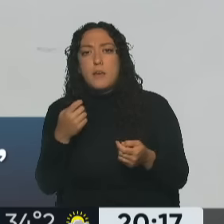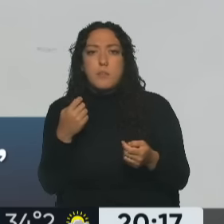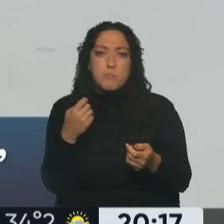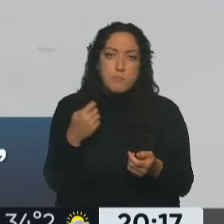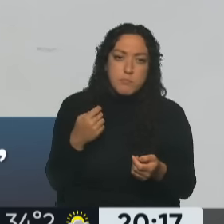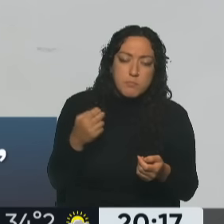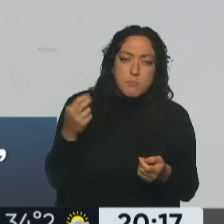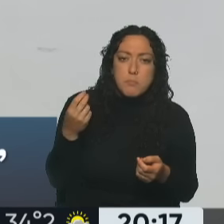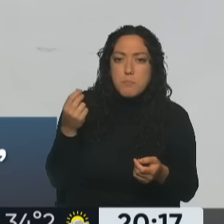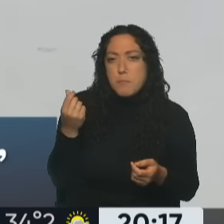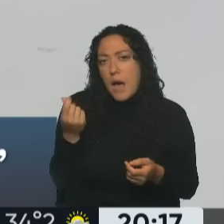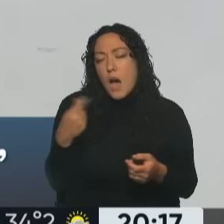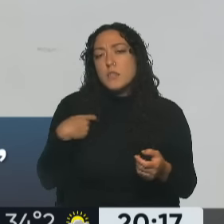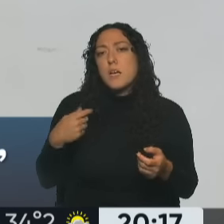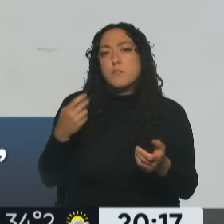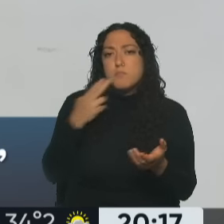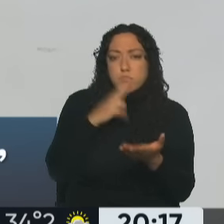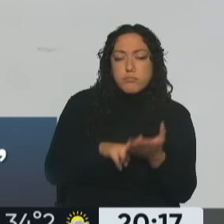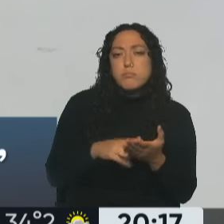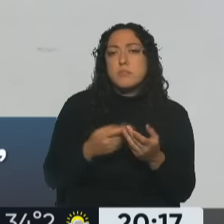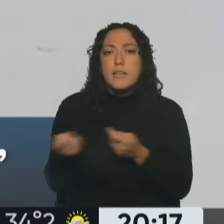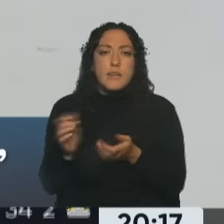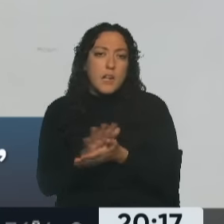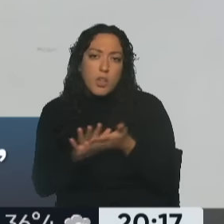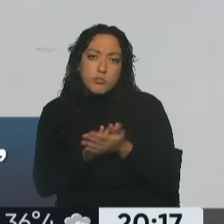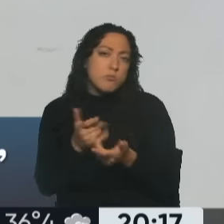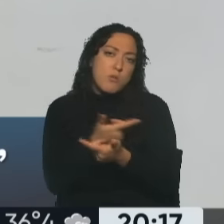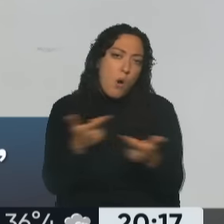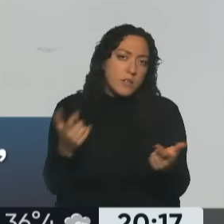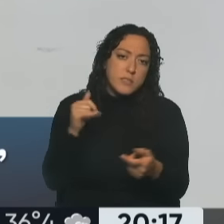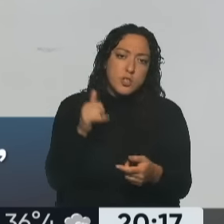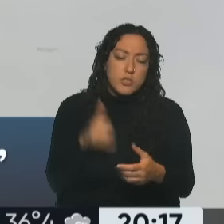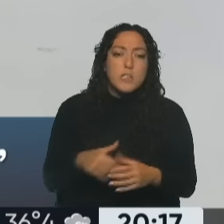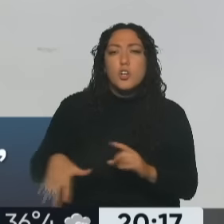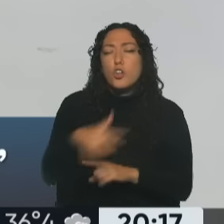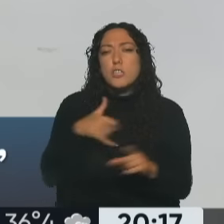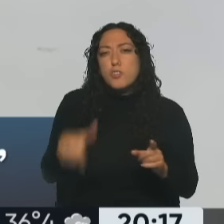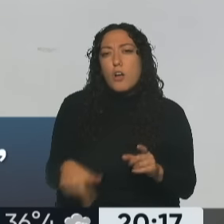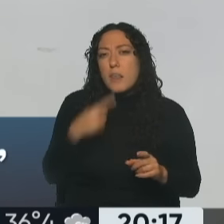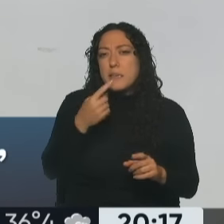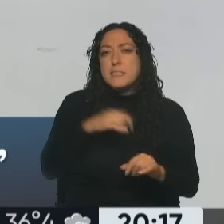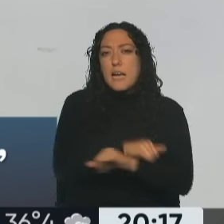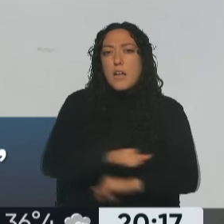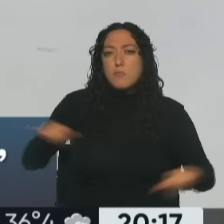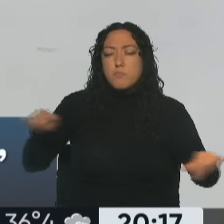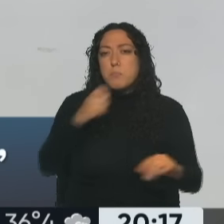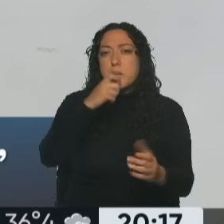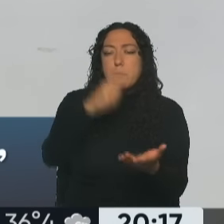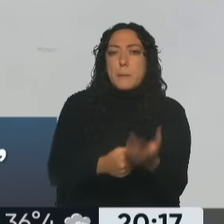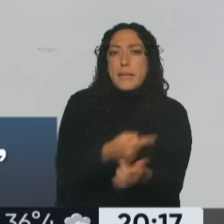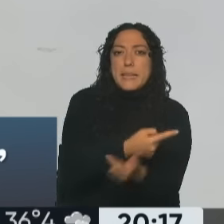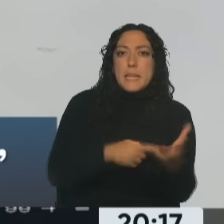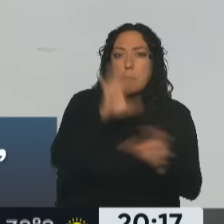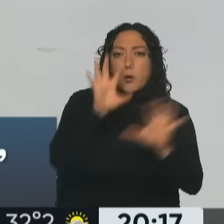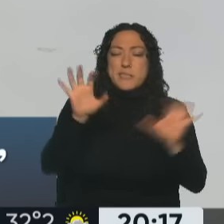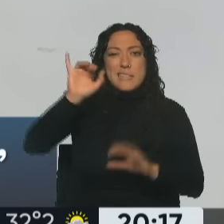ese planteo cuando hablaba con gobernadores y diputados ante este contexto También usted anunció que las medidas por ejemplo las provincias iban a ser